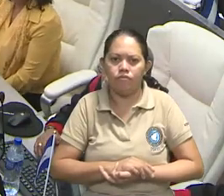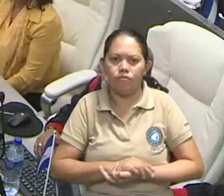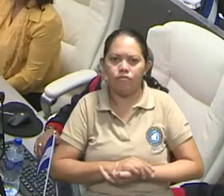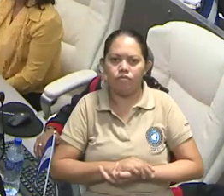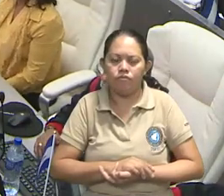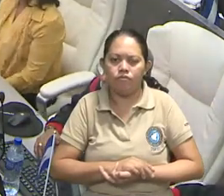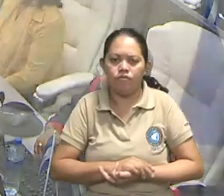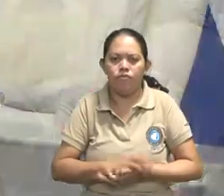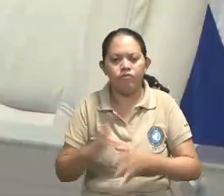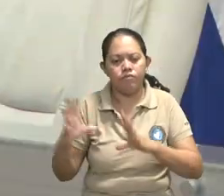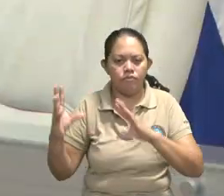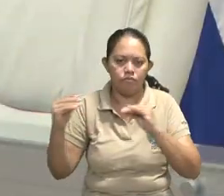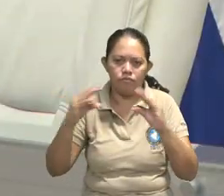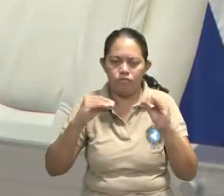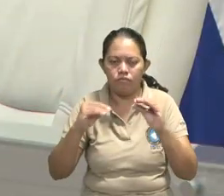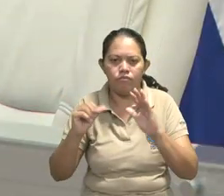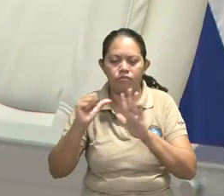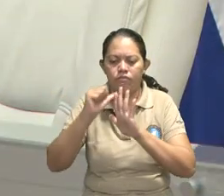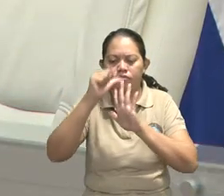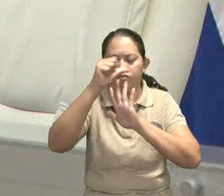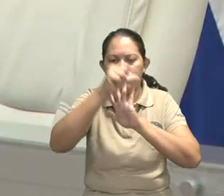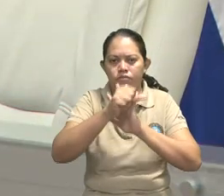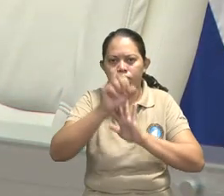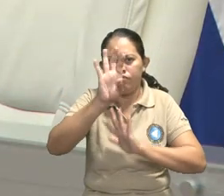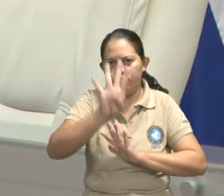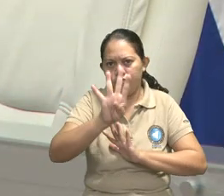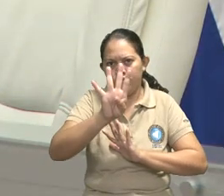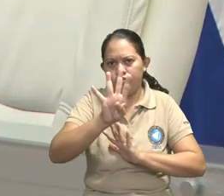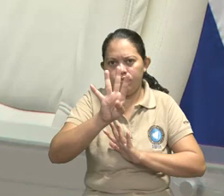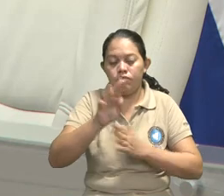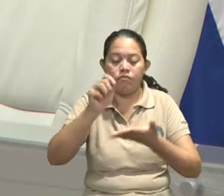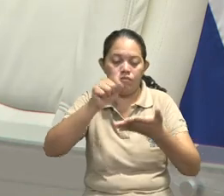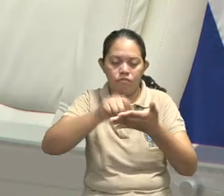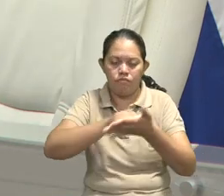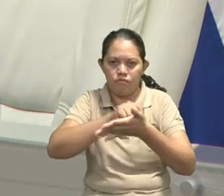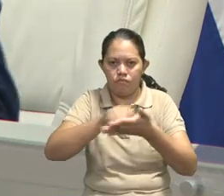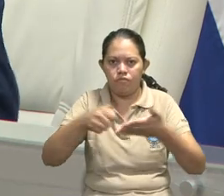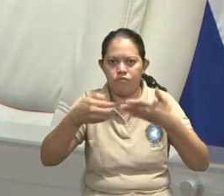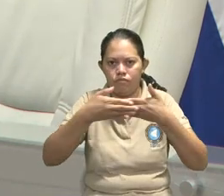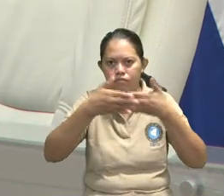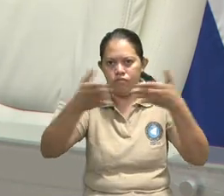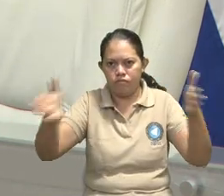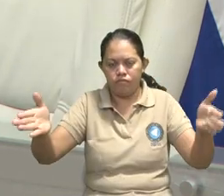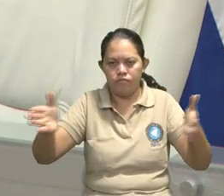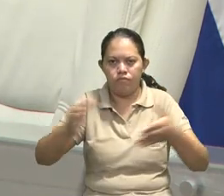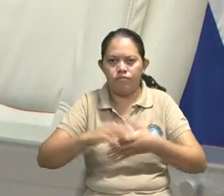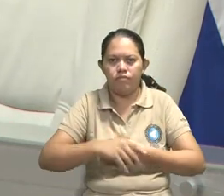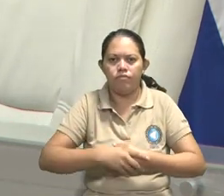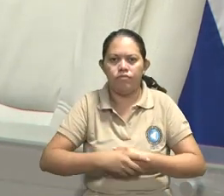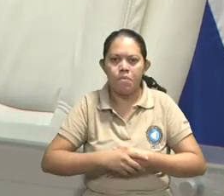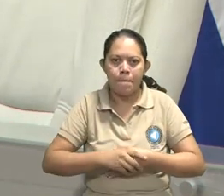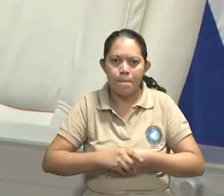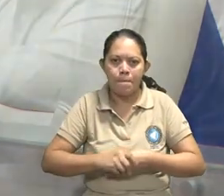A discusión el artículo 4, a votación el artículo 4, se abre la votación.